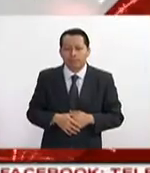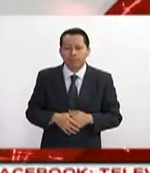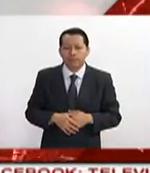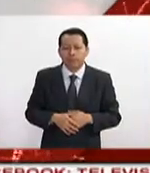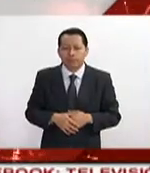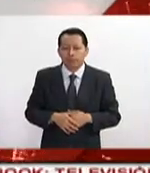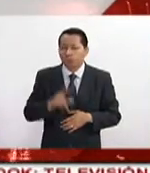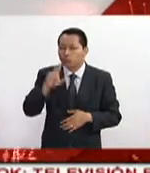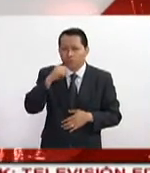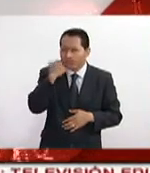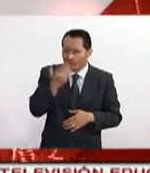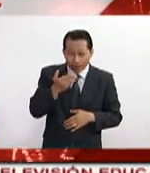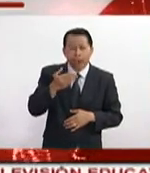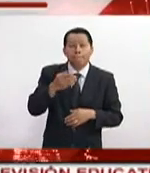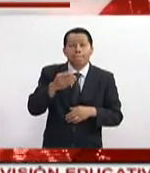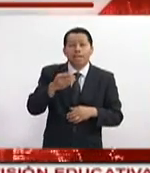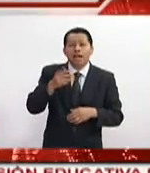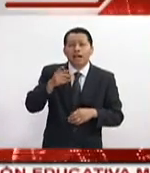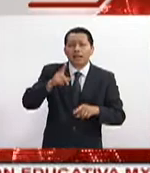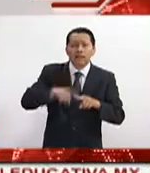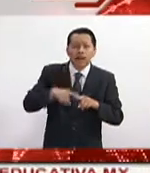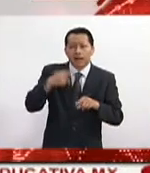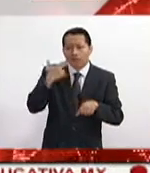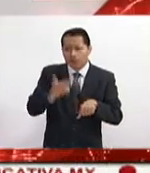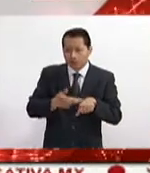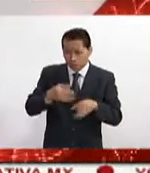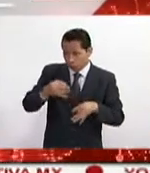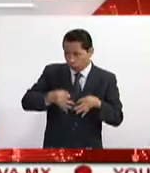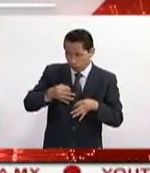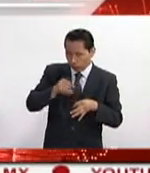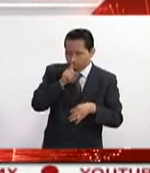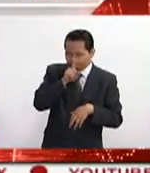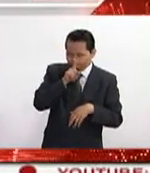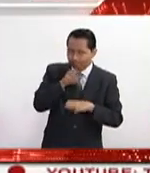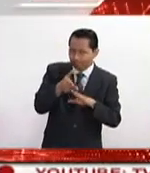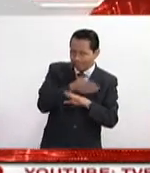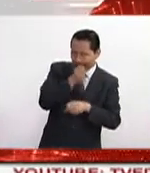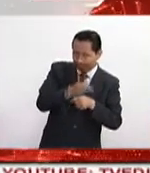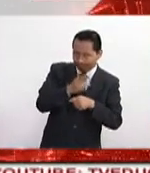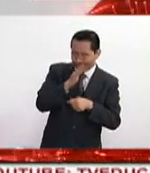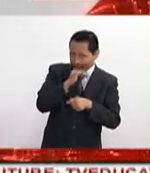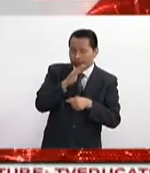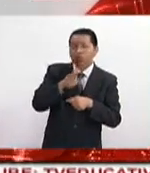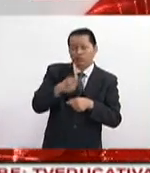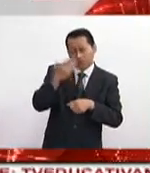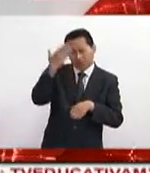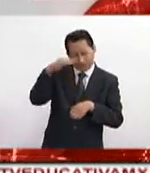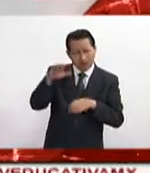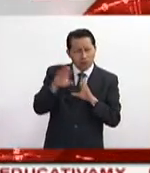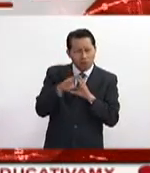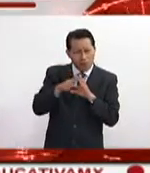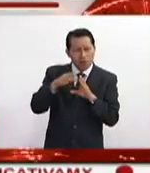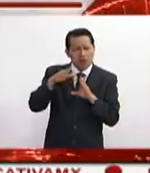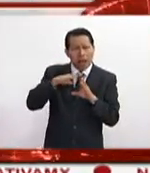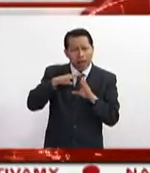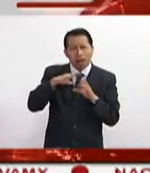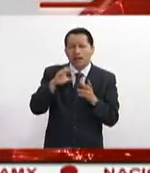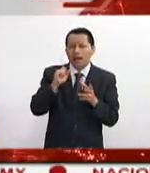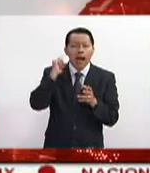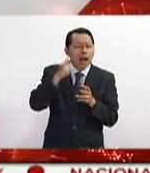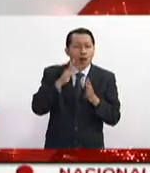No quiero hacer juicios anticipados. He conocido de que había señalamientos, también he sabido que hubo